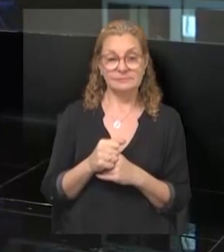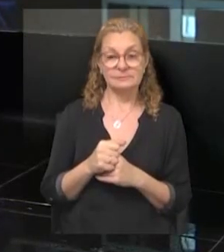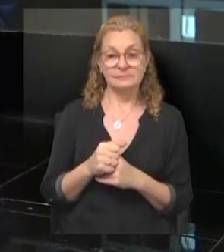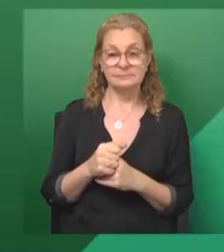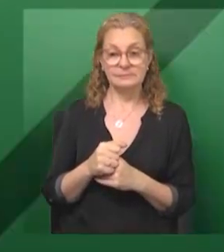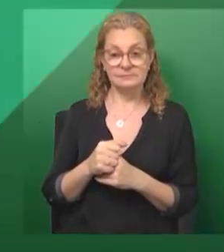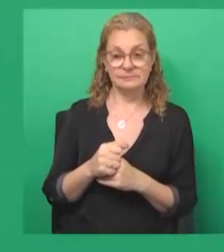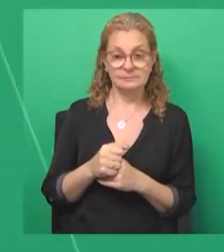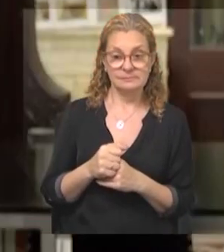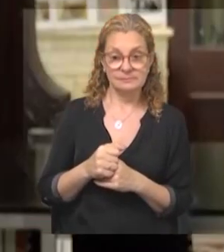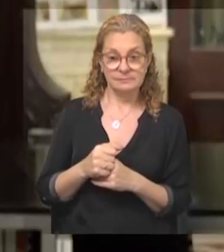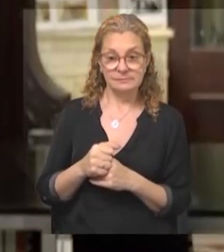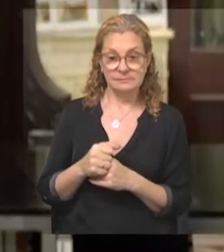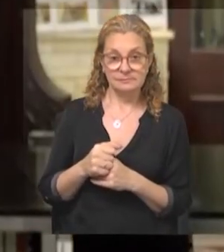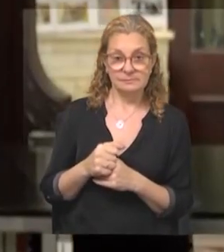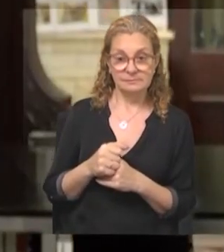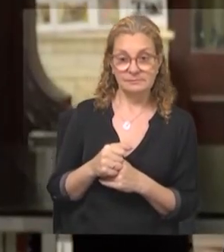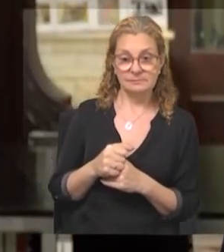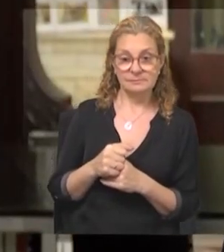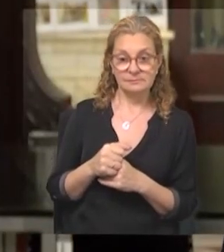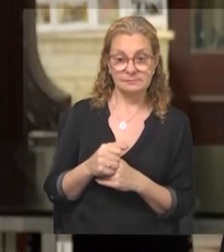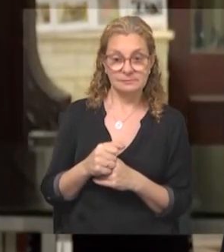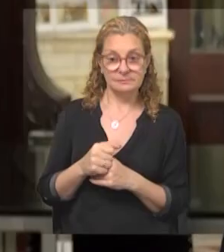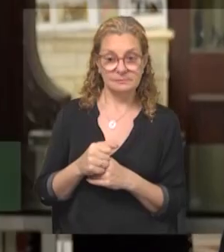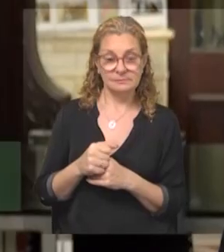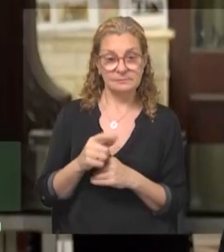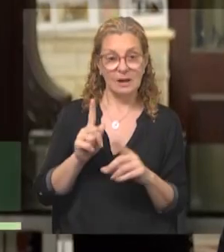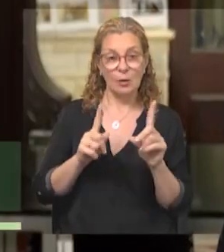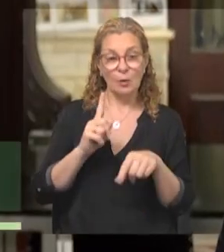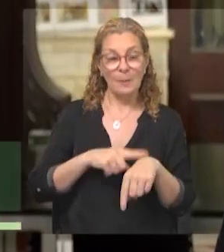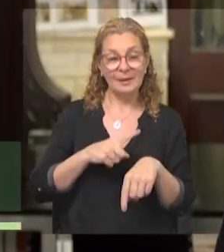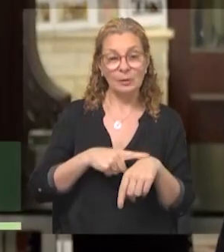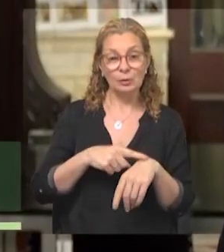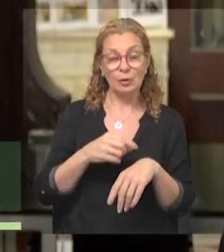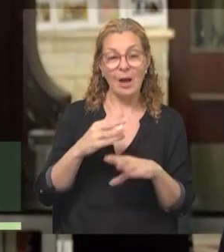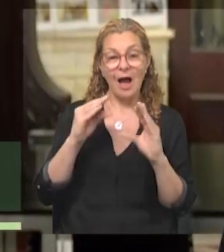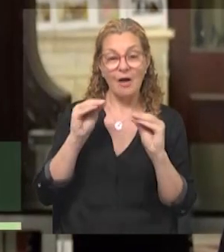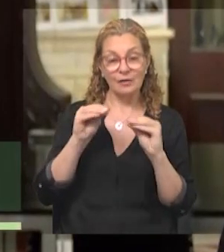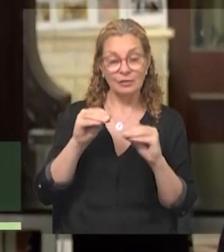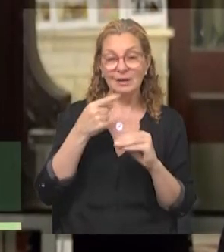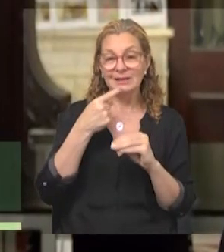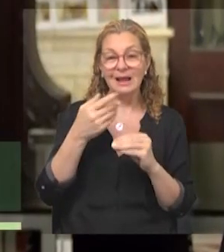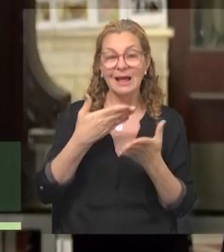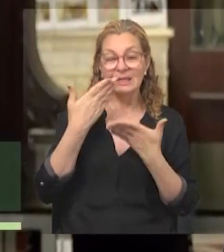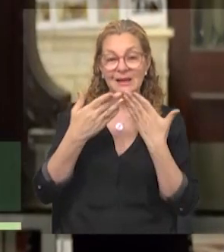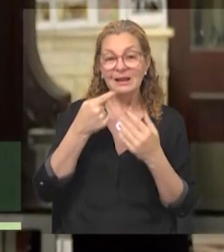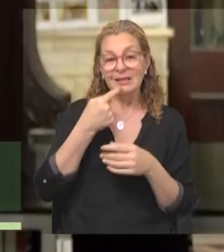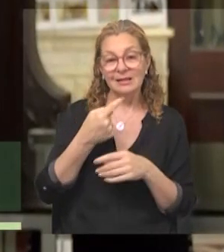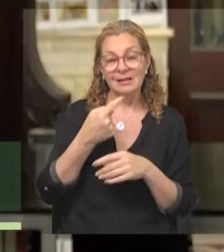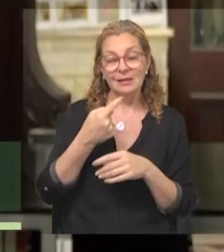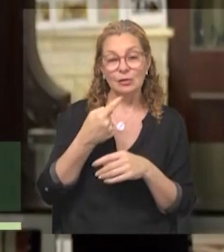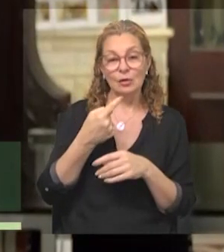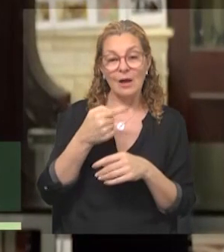noticias Hace algunos minutos como veíamos se emitió esta Cadena Nacional justamente convocando eh